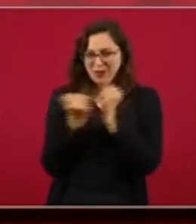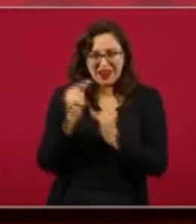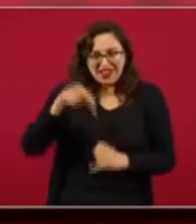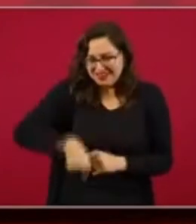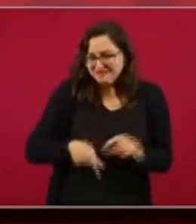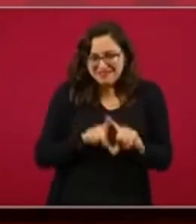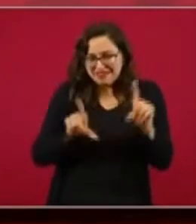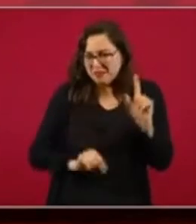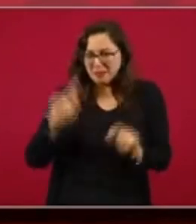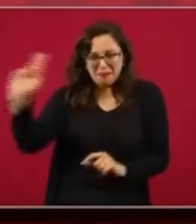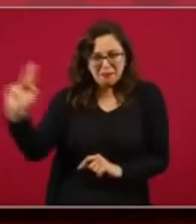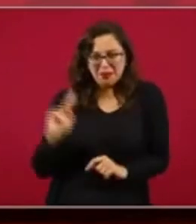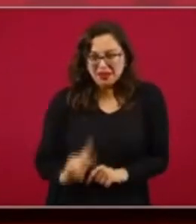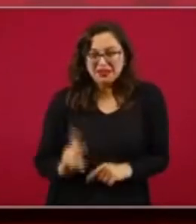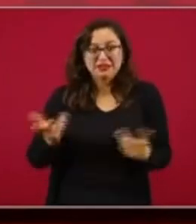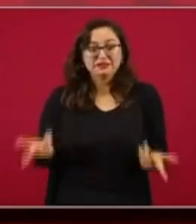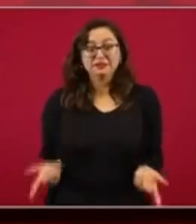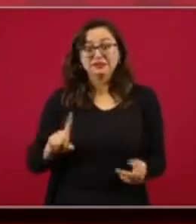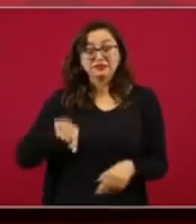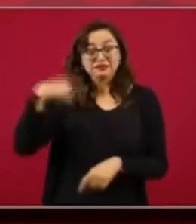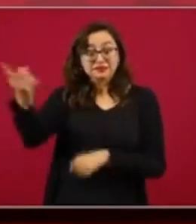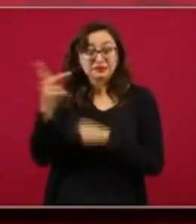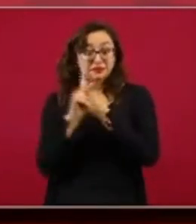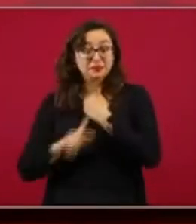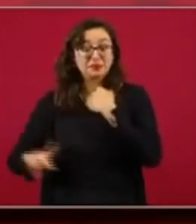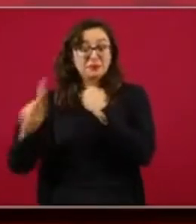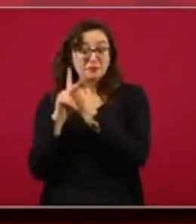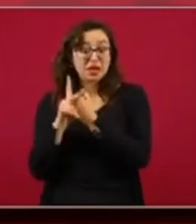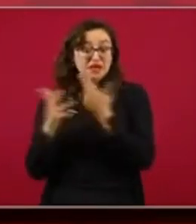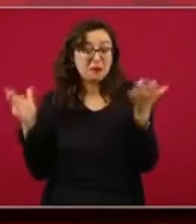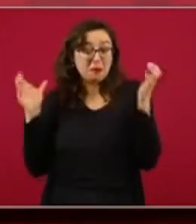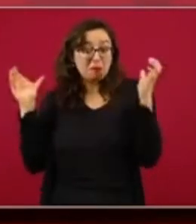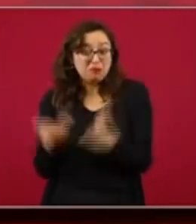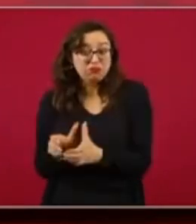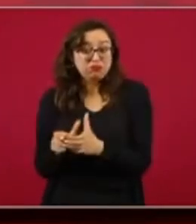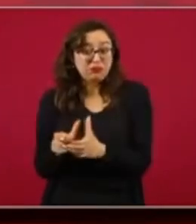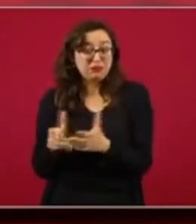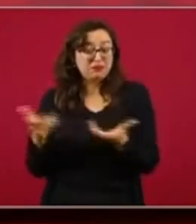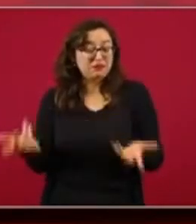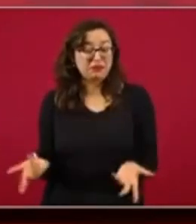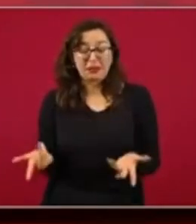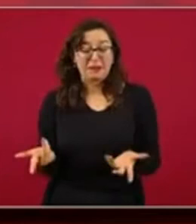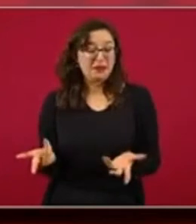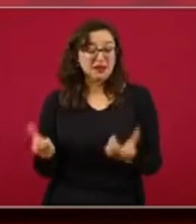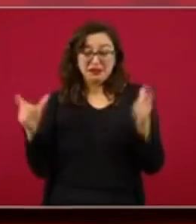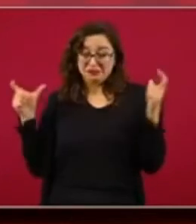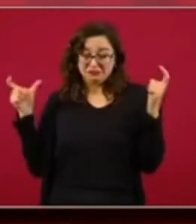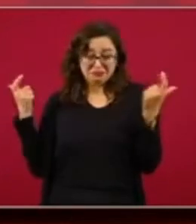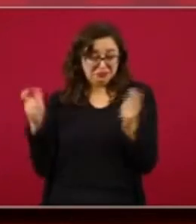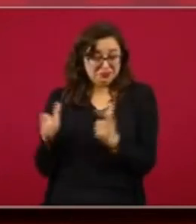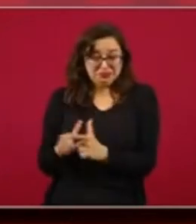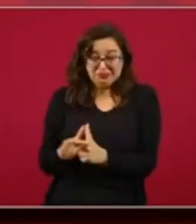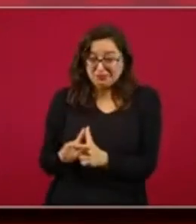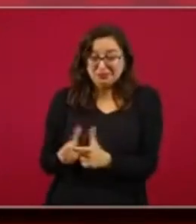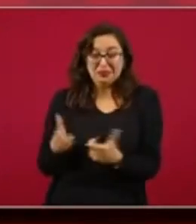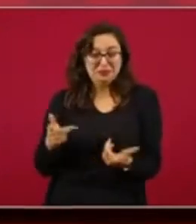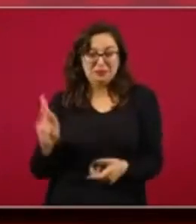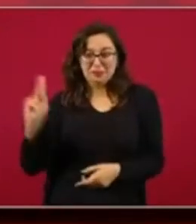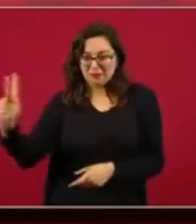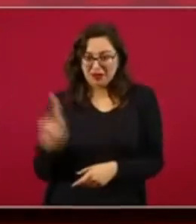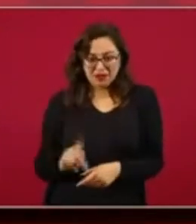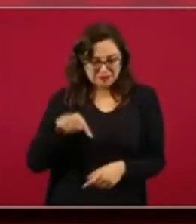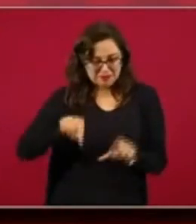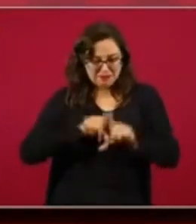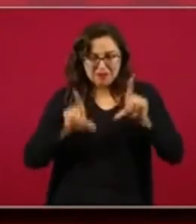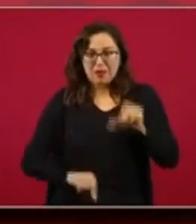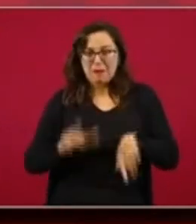México en este momento, y es un país que es 4 veces menor territorialmente, o más, 7 veces menor en términos de territorio